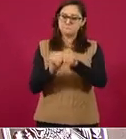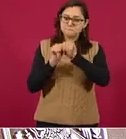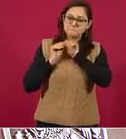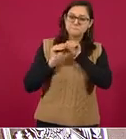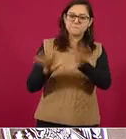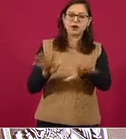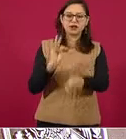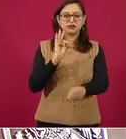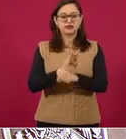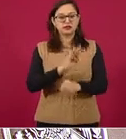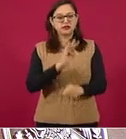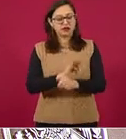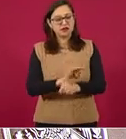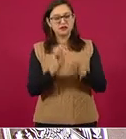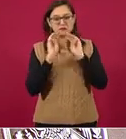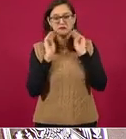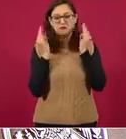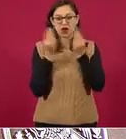defendiendo a la mafia del poder.